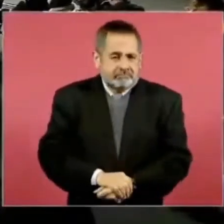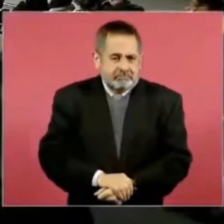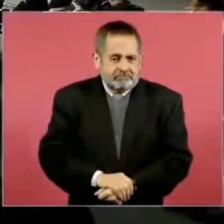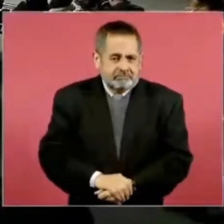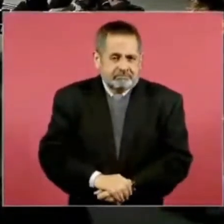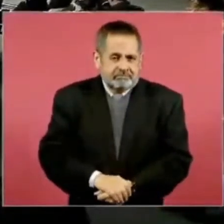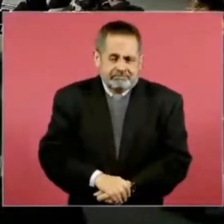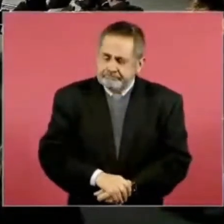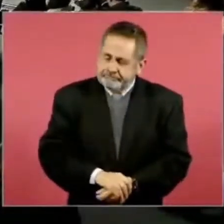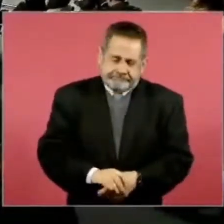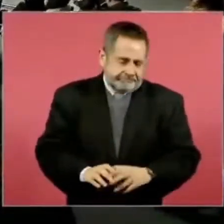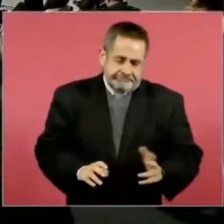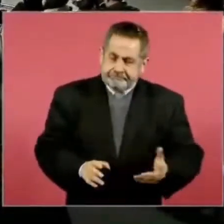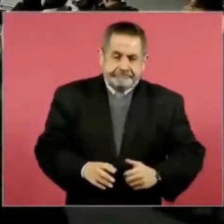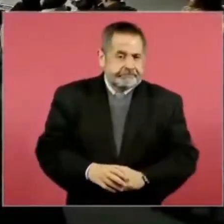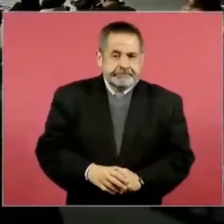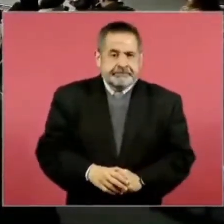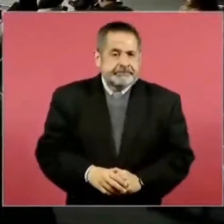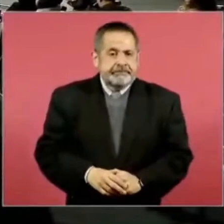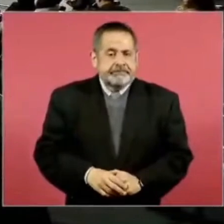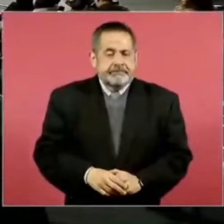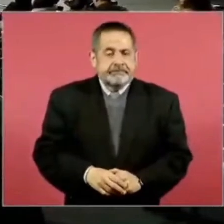Pero fueron